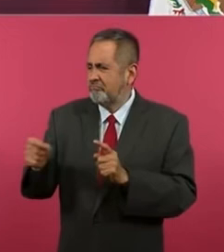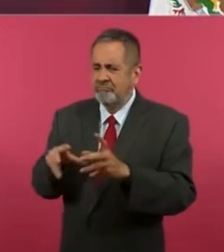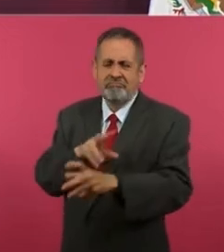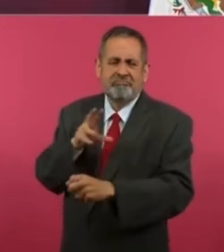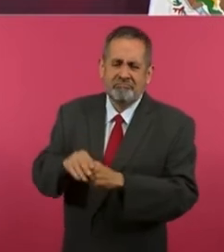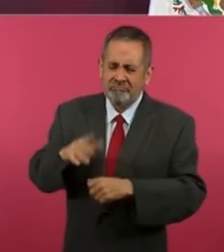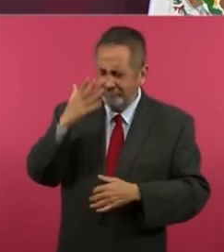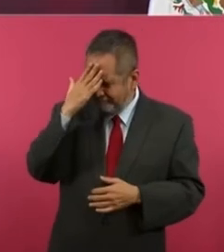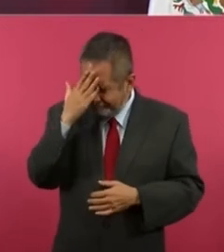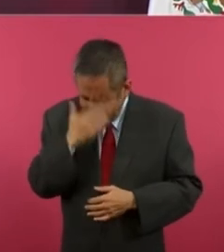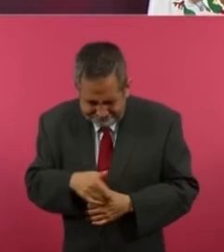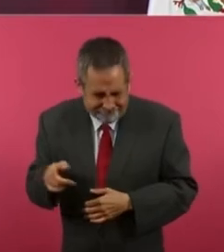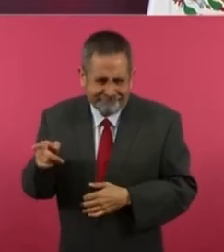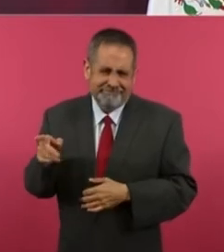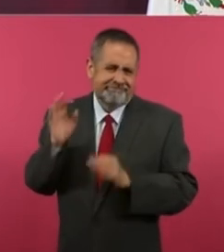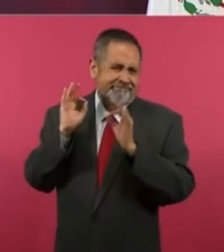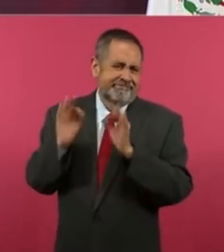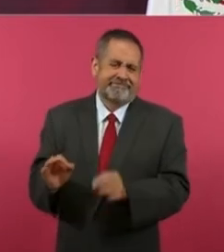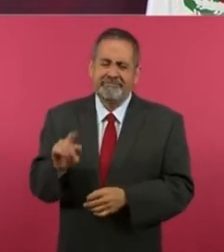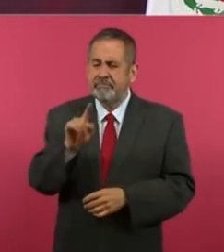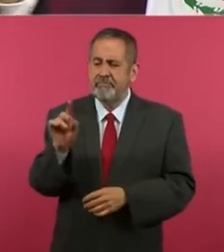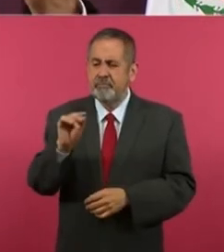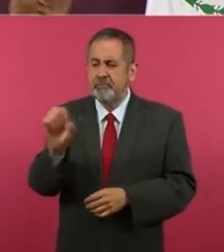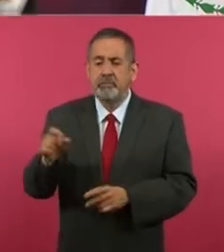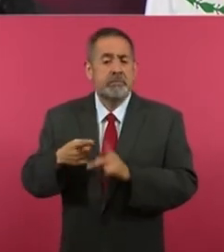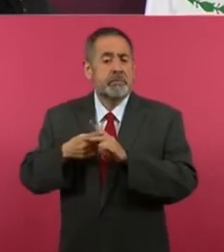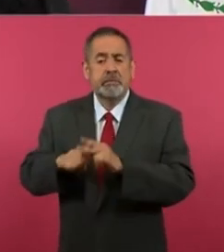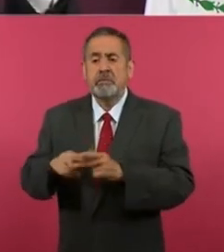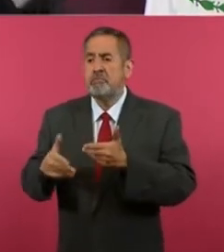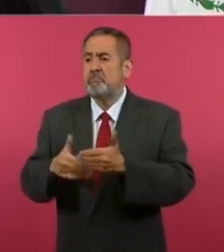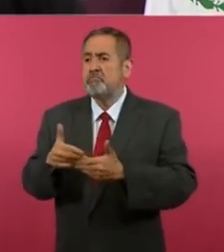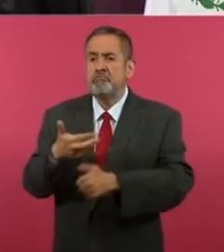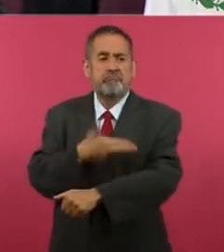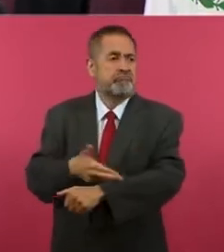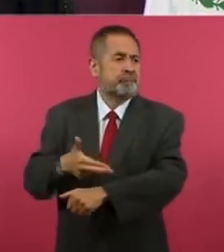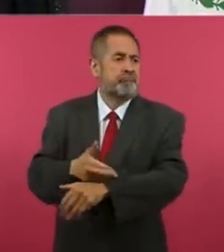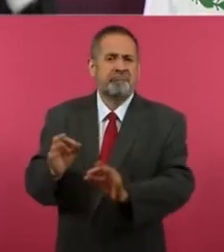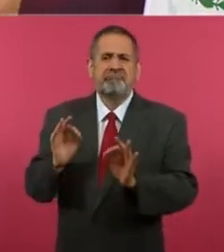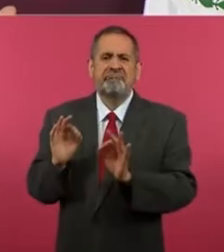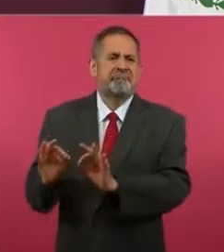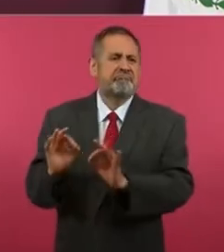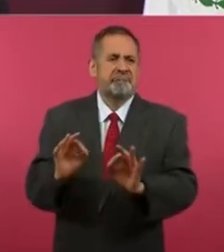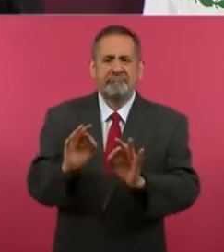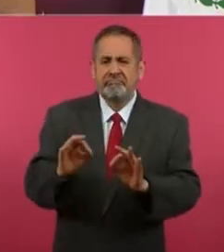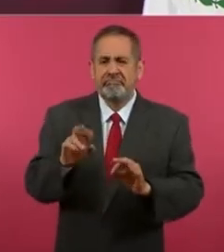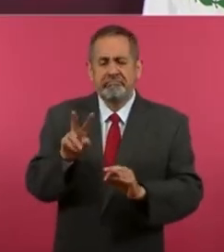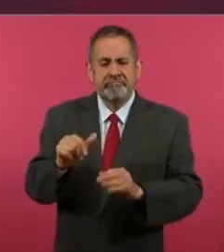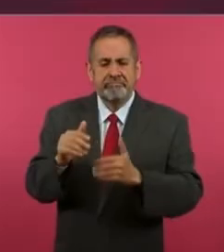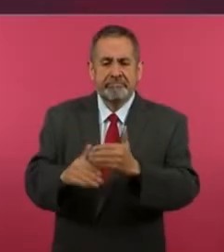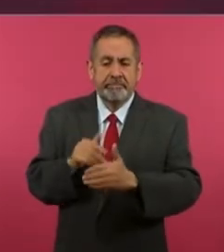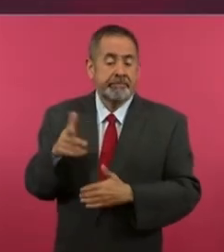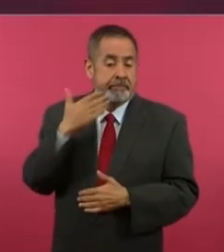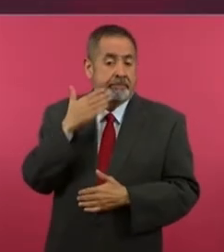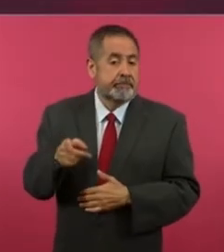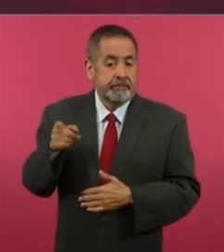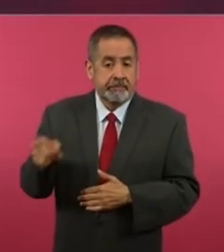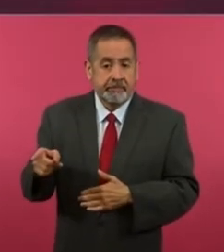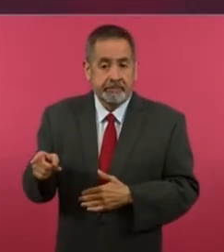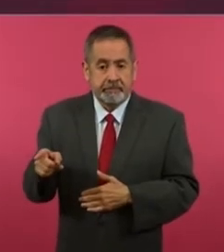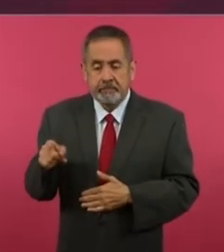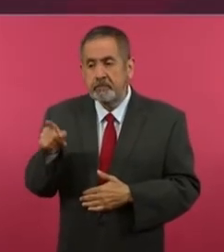cómo hacerle, ya lo inició, ya lo está haciendo, tiene ya